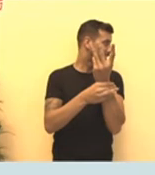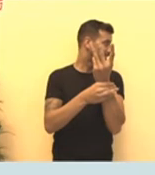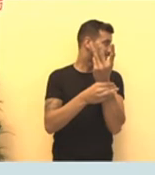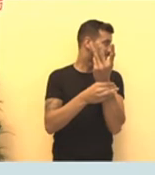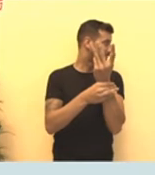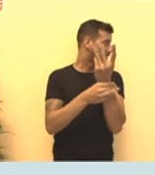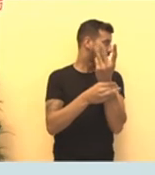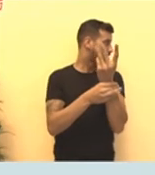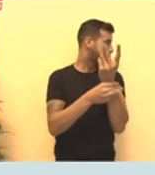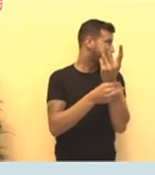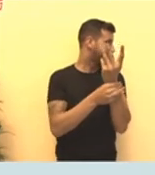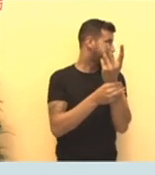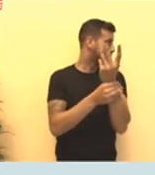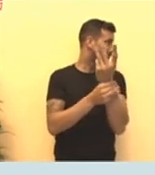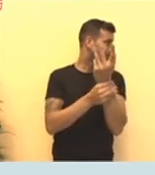¿Pasa?